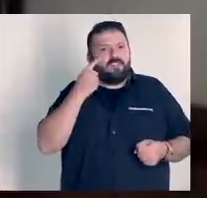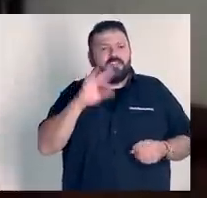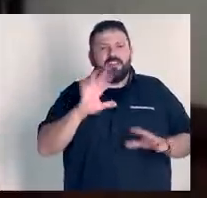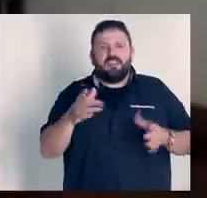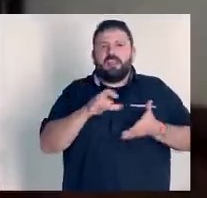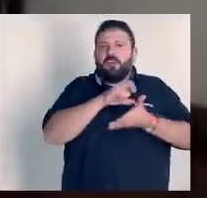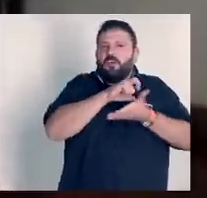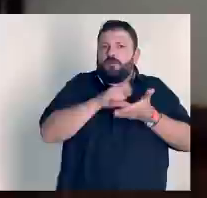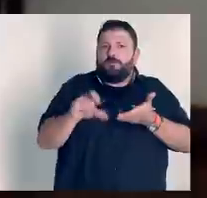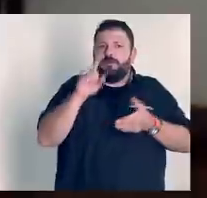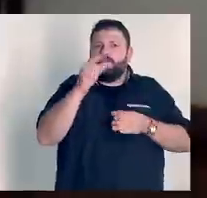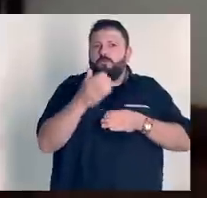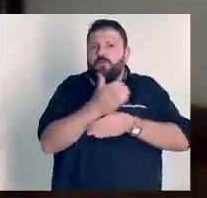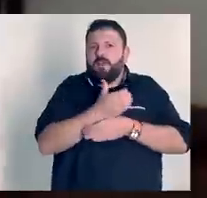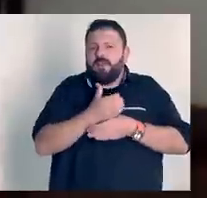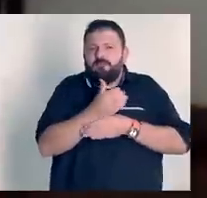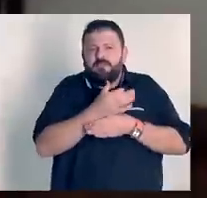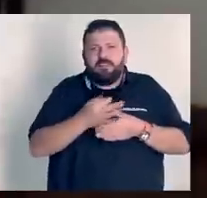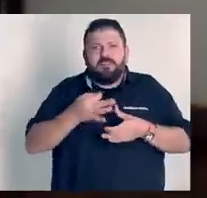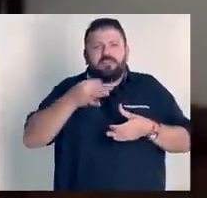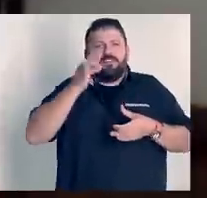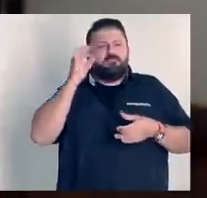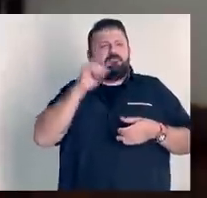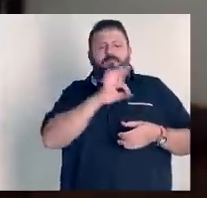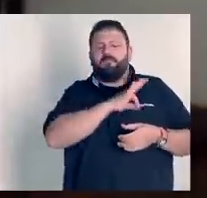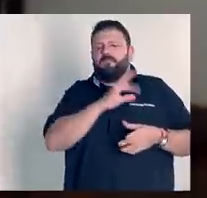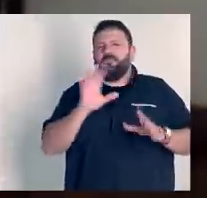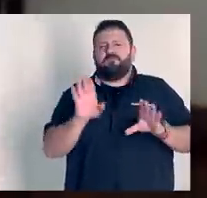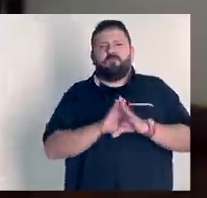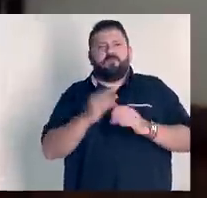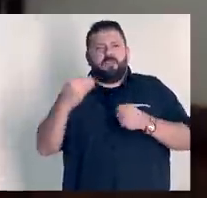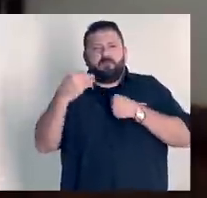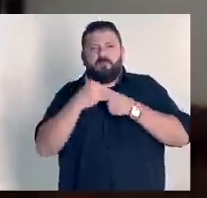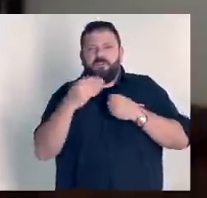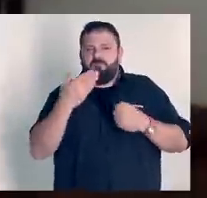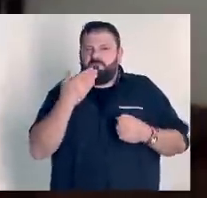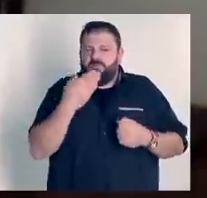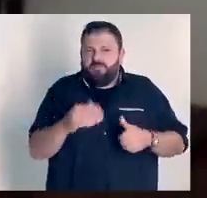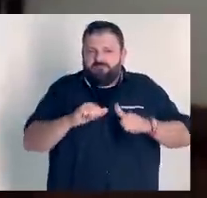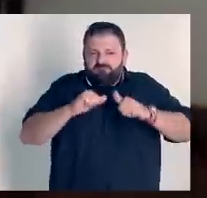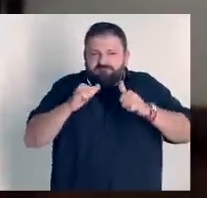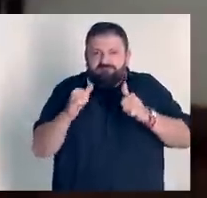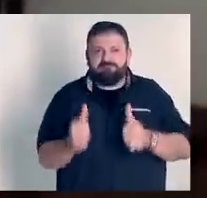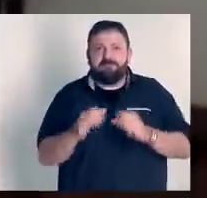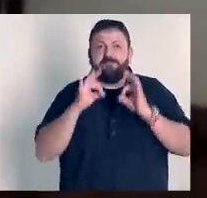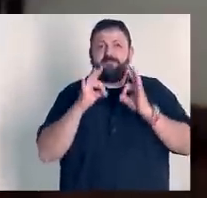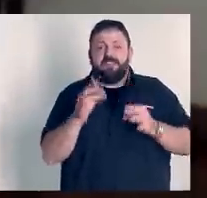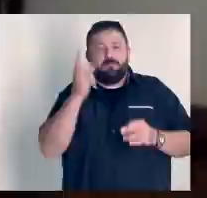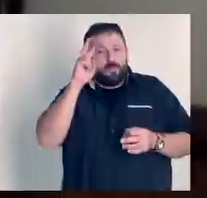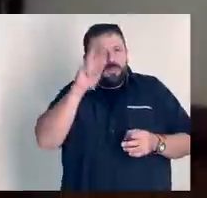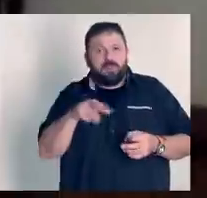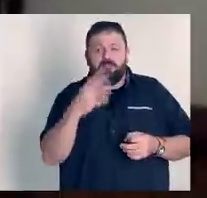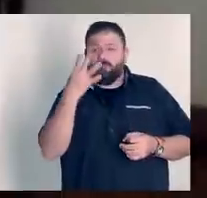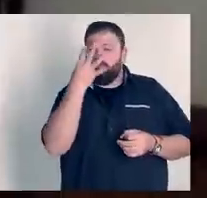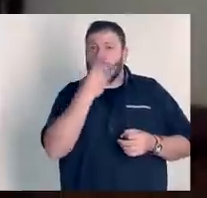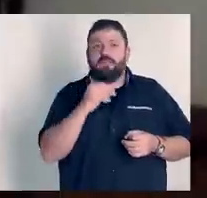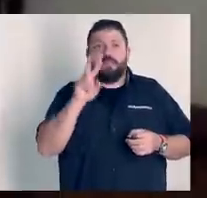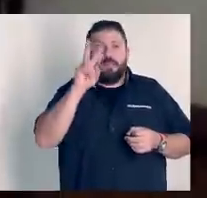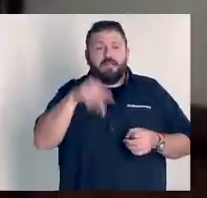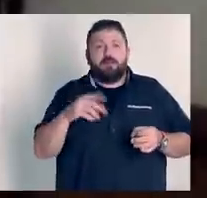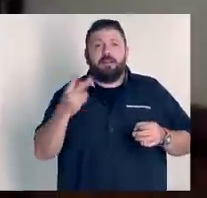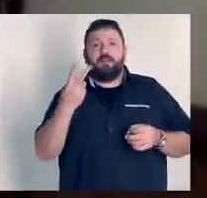que dicen que me voy a poner buenísima, y no te puedo decir si me voy a poner buenísima o no, pero sí te puedo decir que el primer día bajé como 2 kilos de